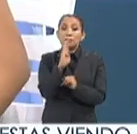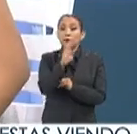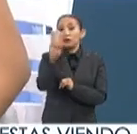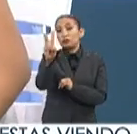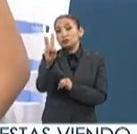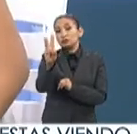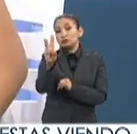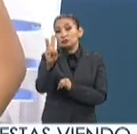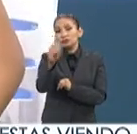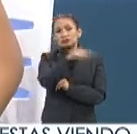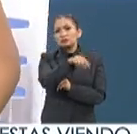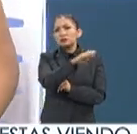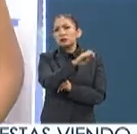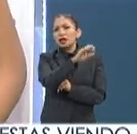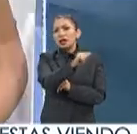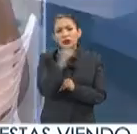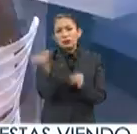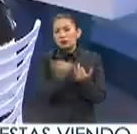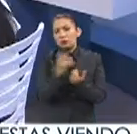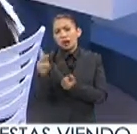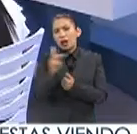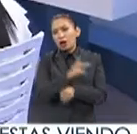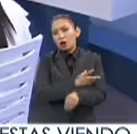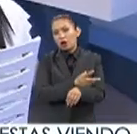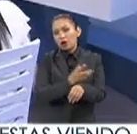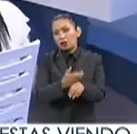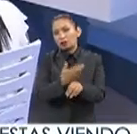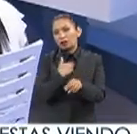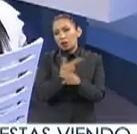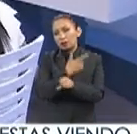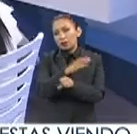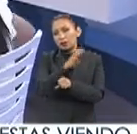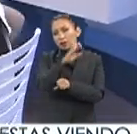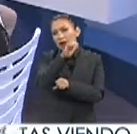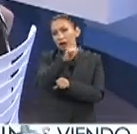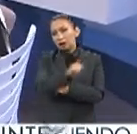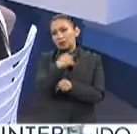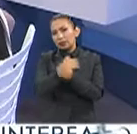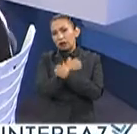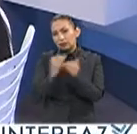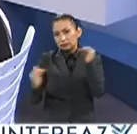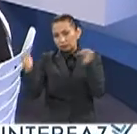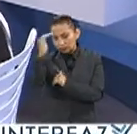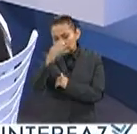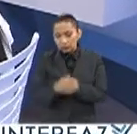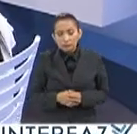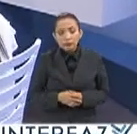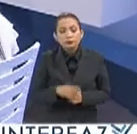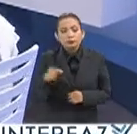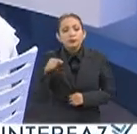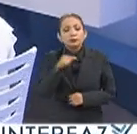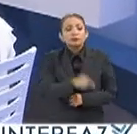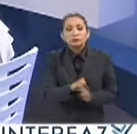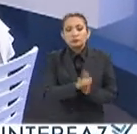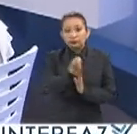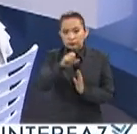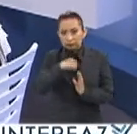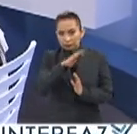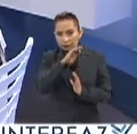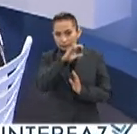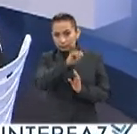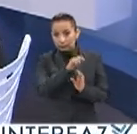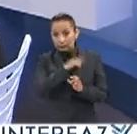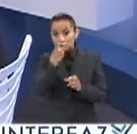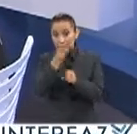B2. ¿Quién oferta esa beca, perdón? Igual, la Coordinación Nacional de Becas de Educación Superior. Y, por ejemplo, en esta beca